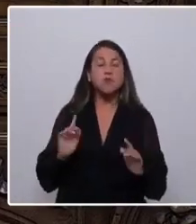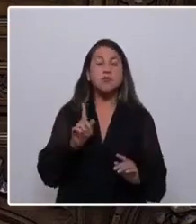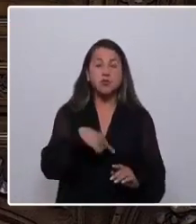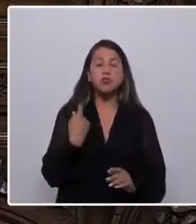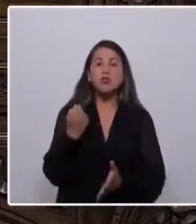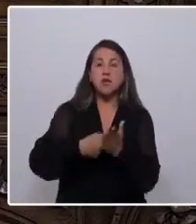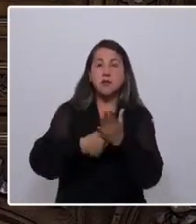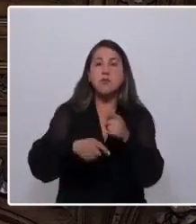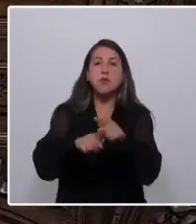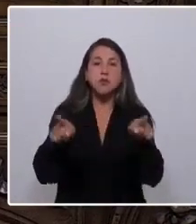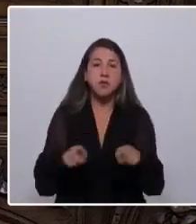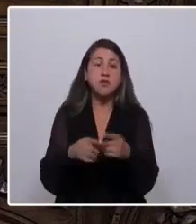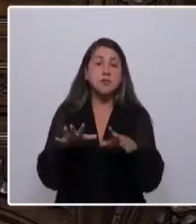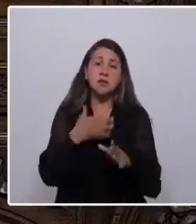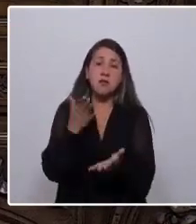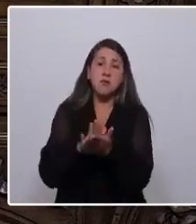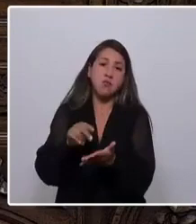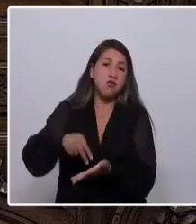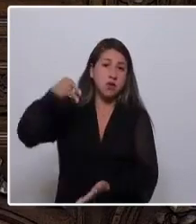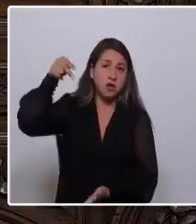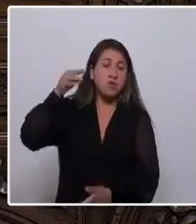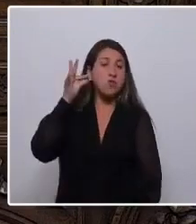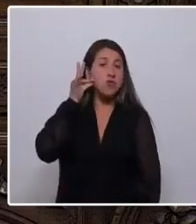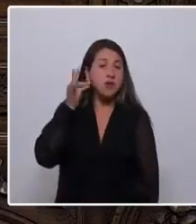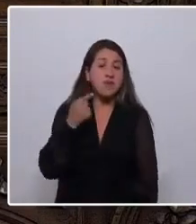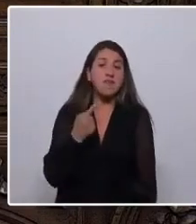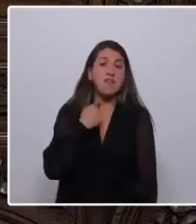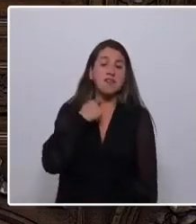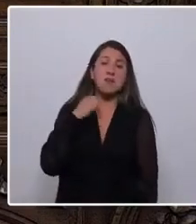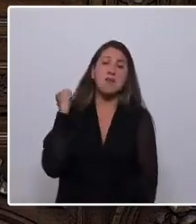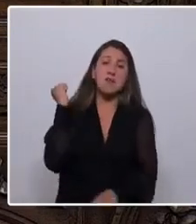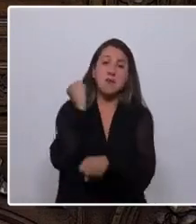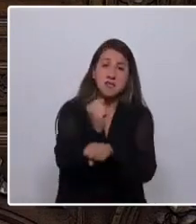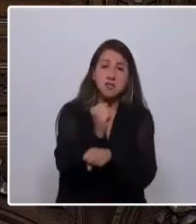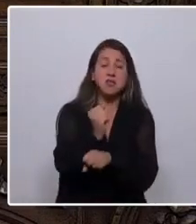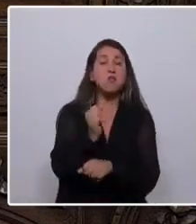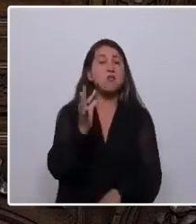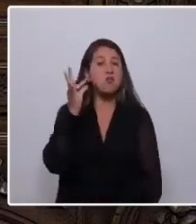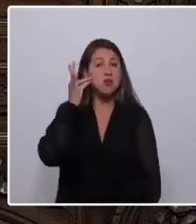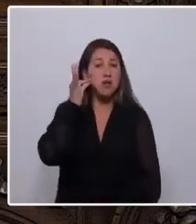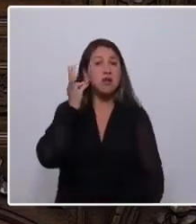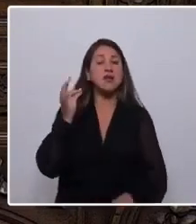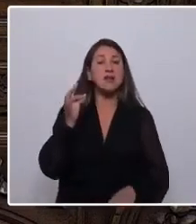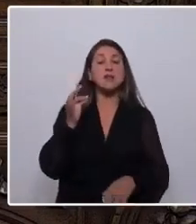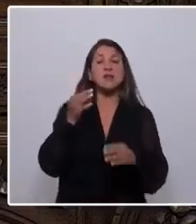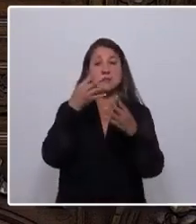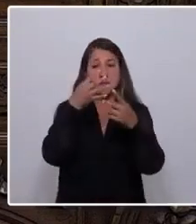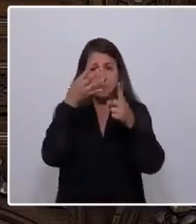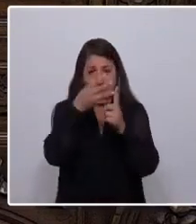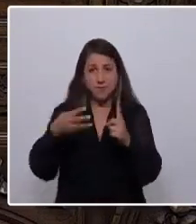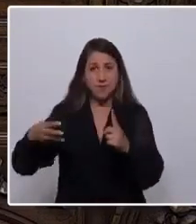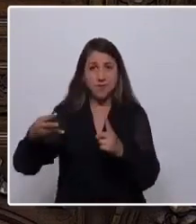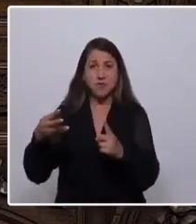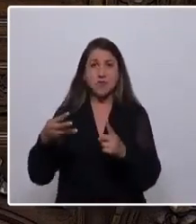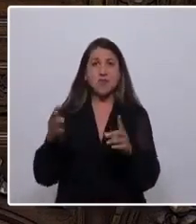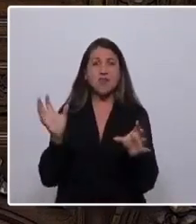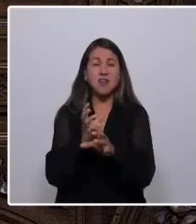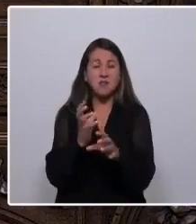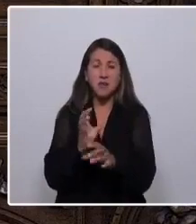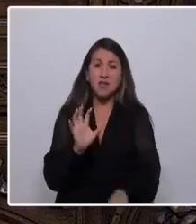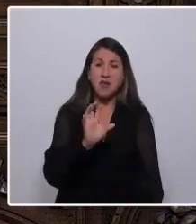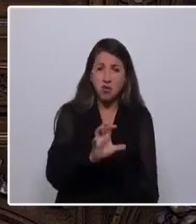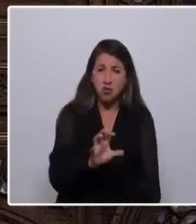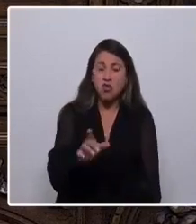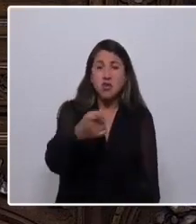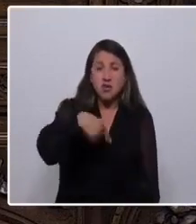están, por las niñas y mujeres víctimas de femicidio y mujeres disidentes sexuales víctimas de crímenes de odio y por quienes